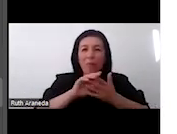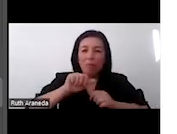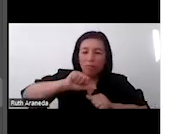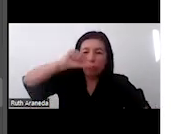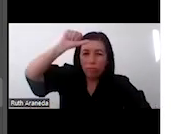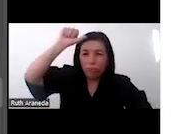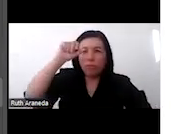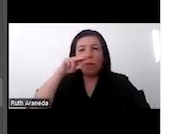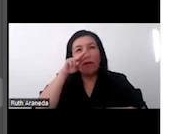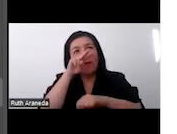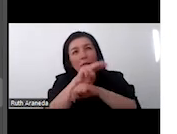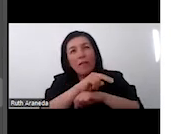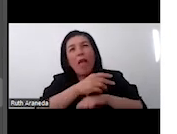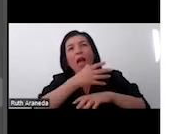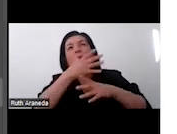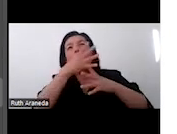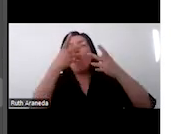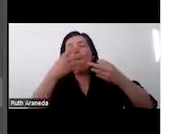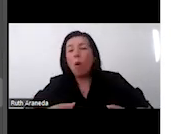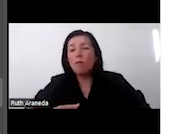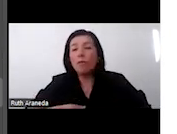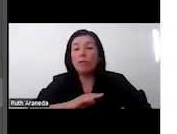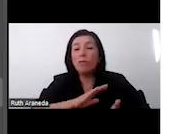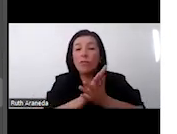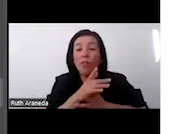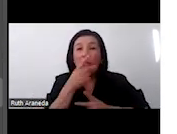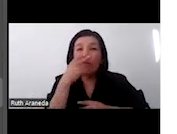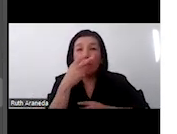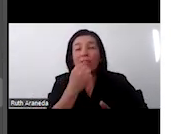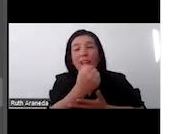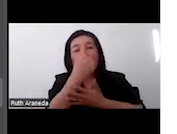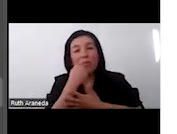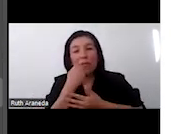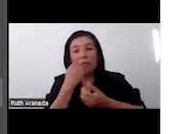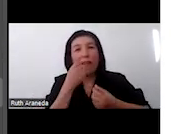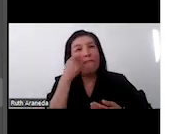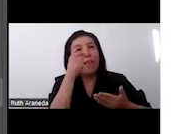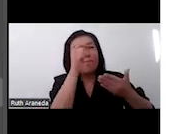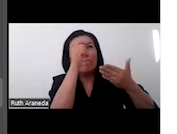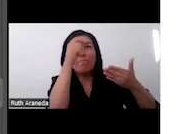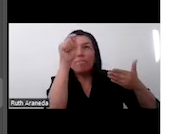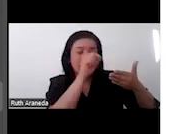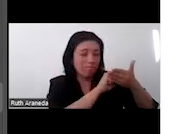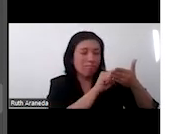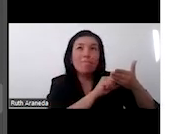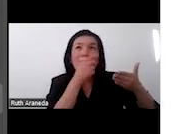su presencia, en su abundancia. Son, digamos, las cosas prácticas que pueden servir para el reconocimiento de las